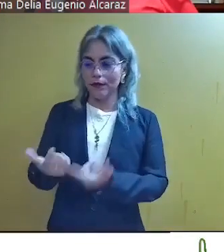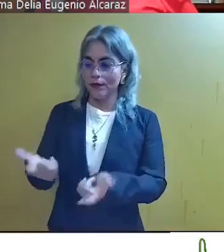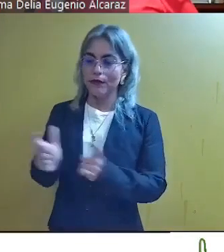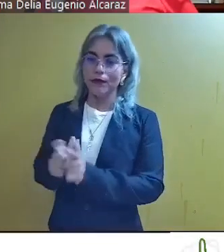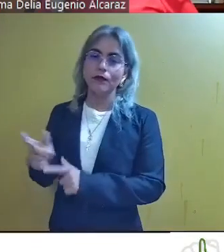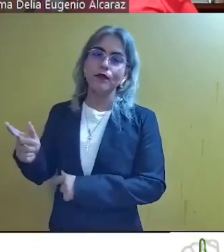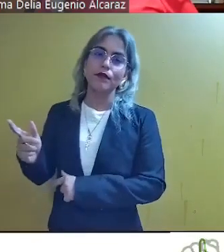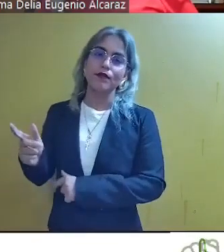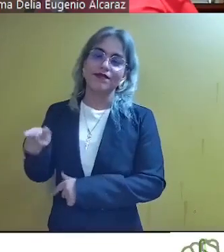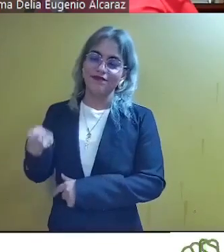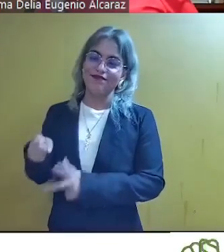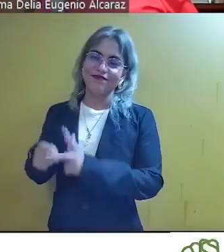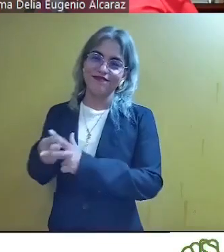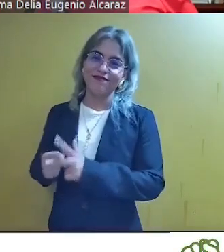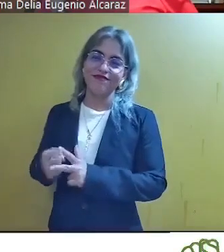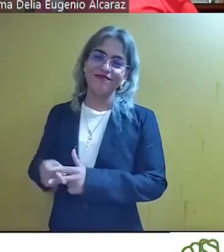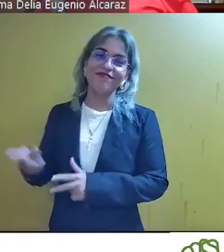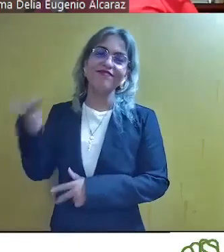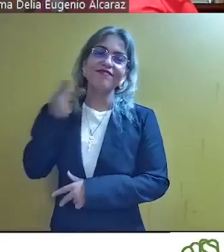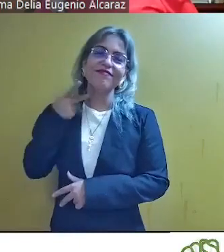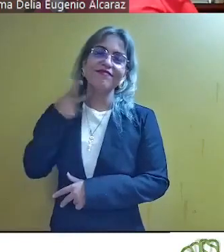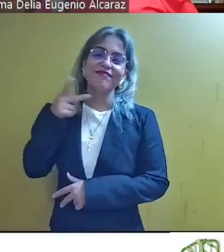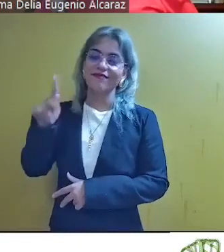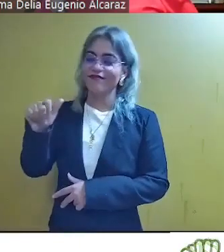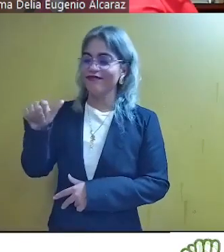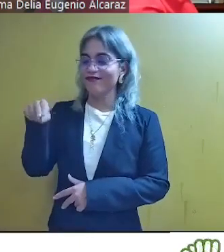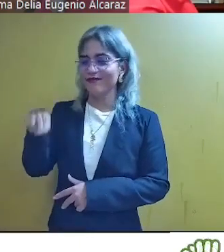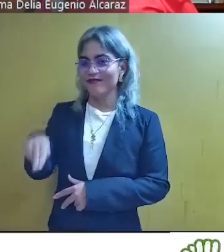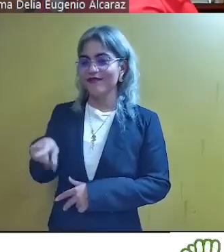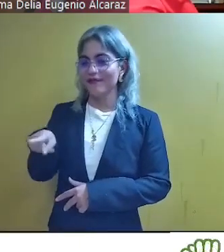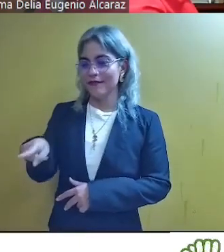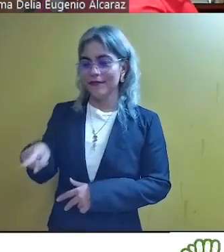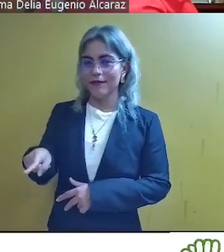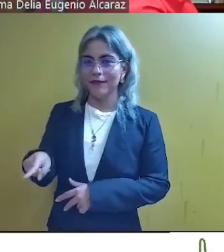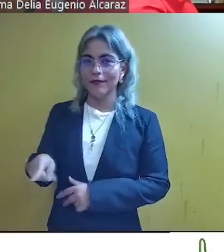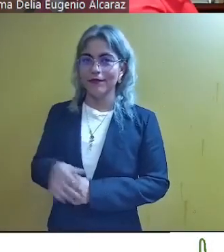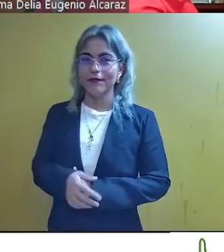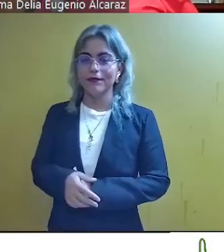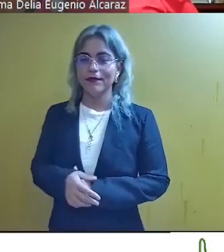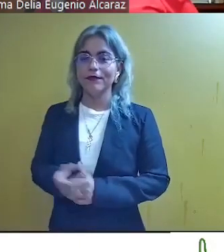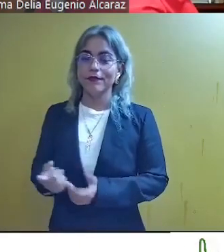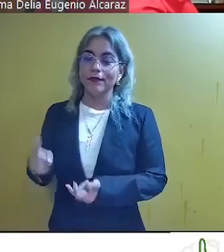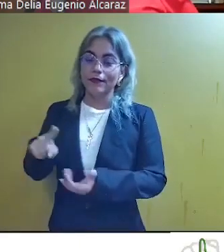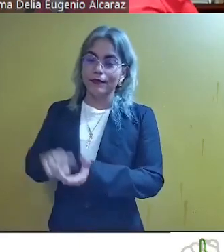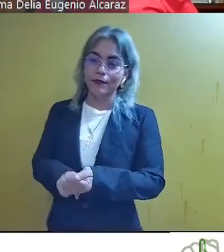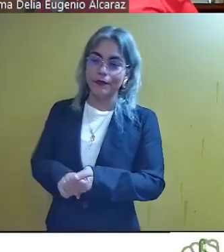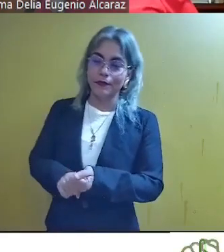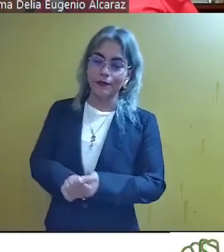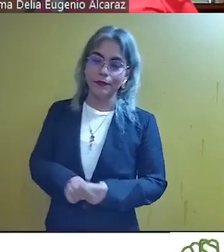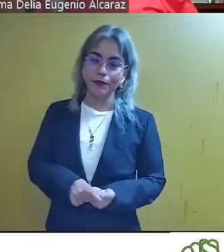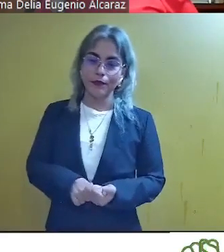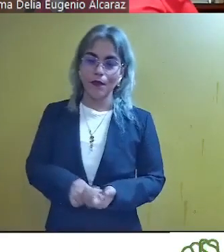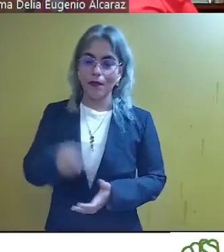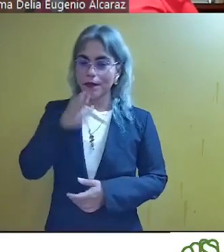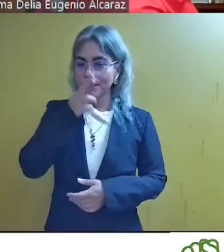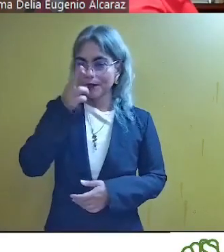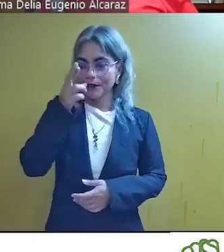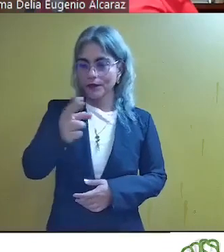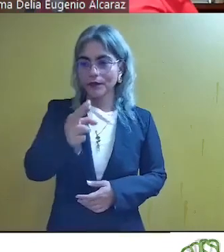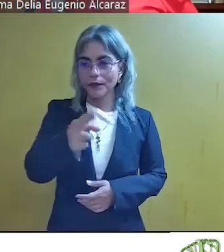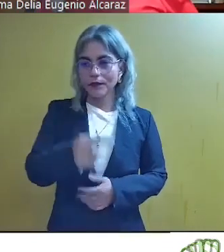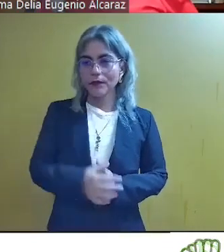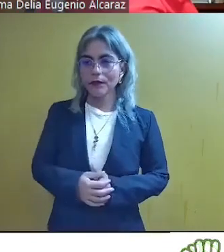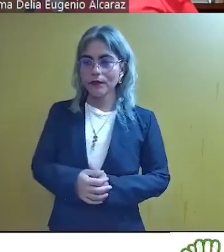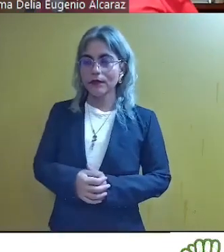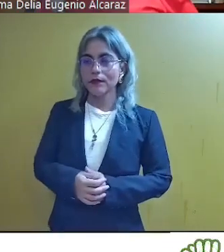Acción Nacional generó una modificación en el orden jerárquico intrapartidario, dado que la resolución en estudio se sustentó en un